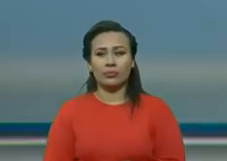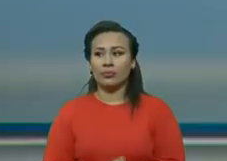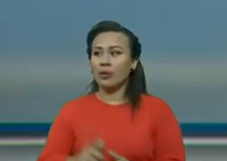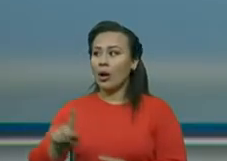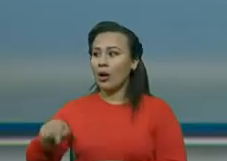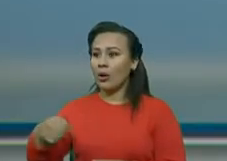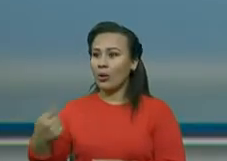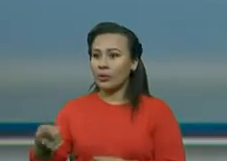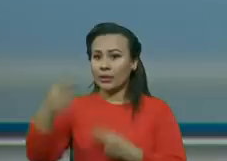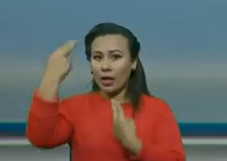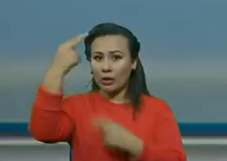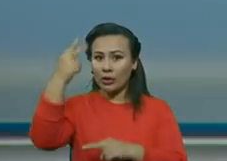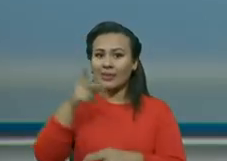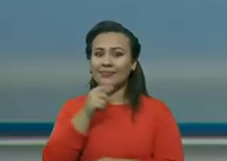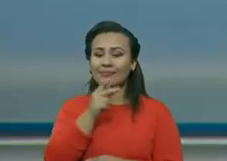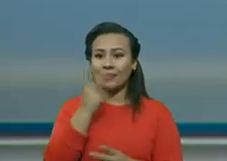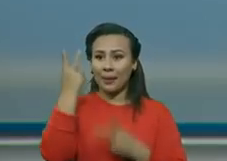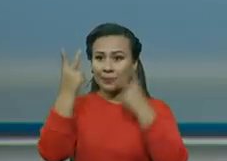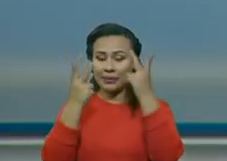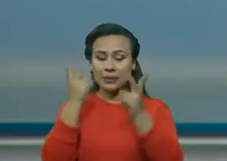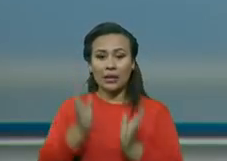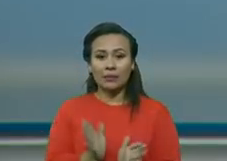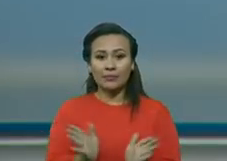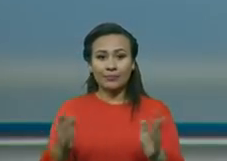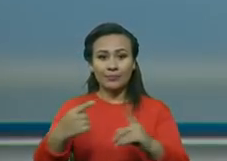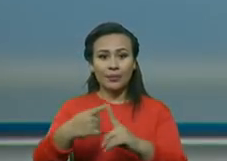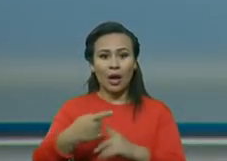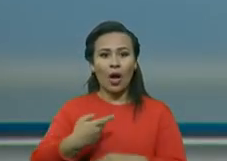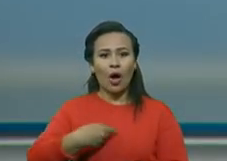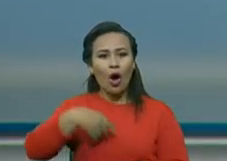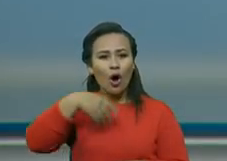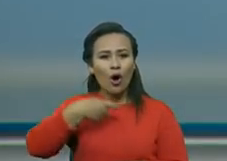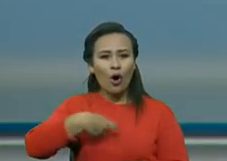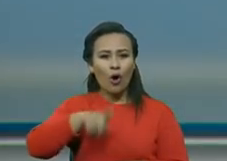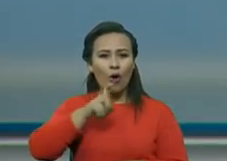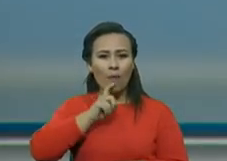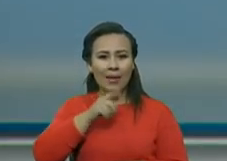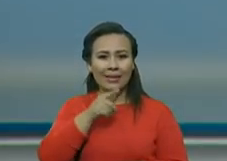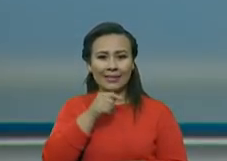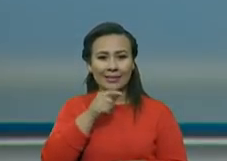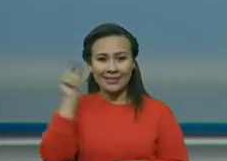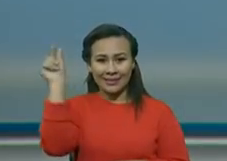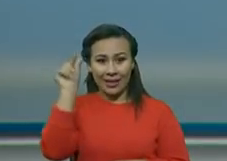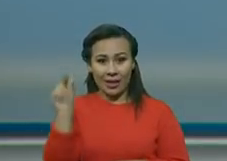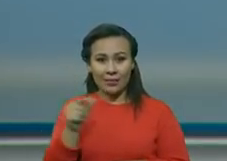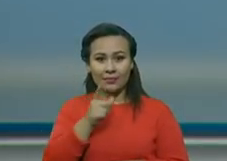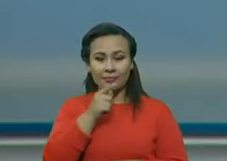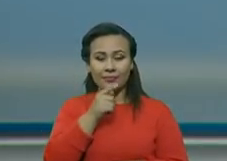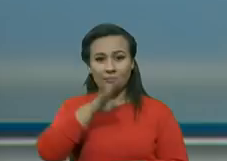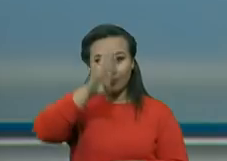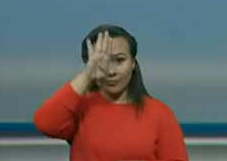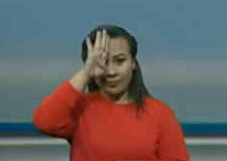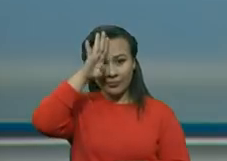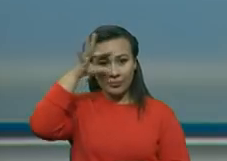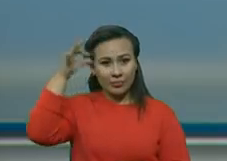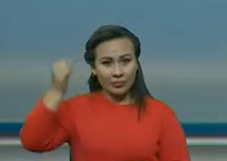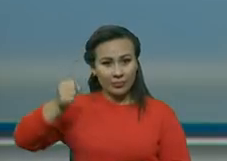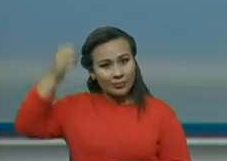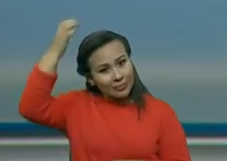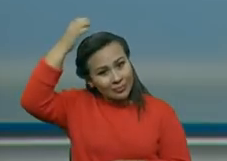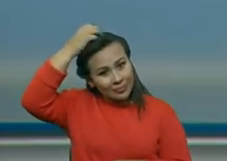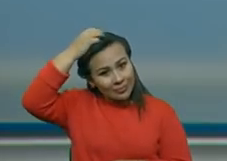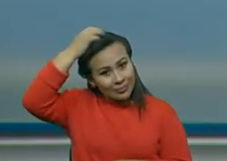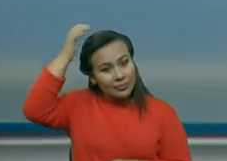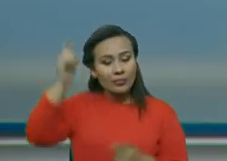Otras noticias: en su visita al Vaticano, el presidente Lenín Moreno Garcés se entrevistó con el Papa Francisco, con quien abordó temas como la lucha contra